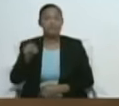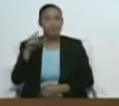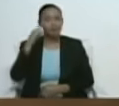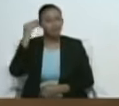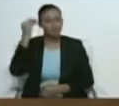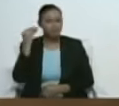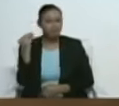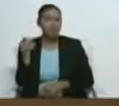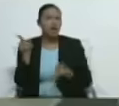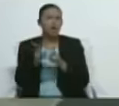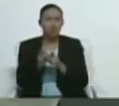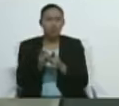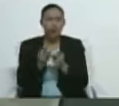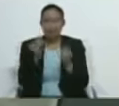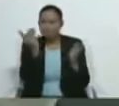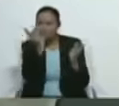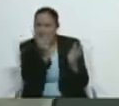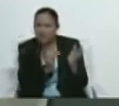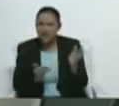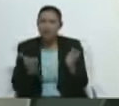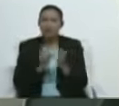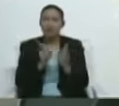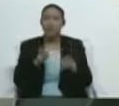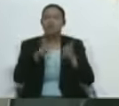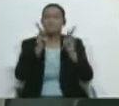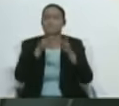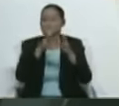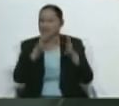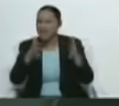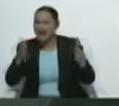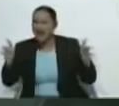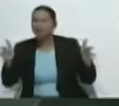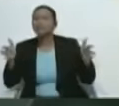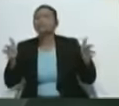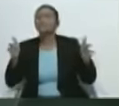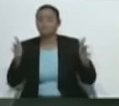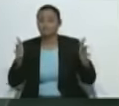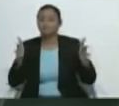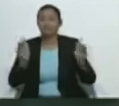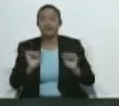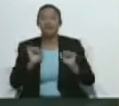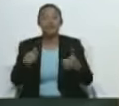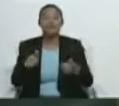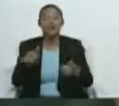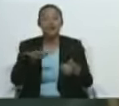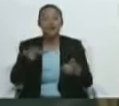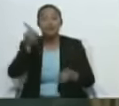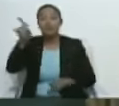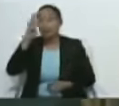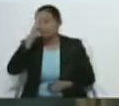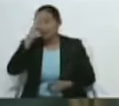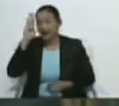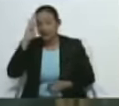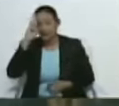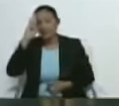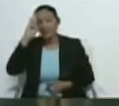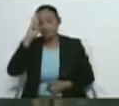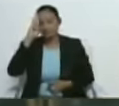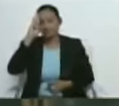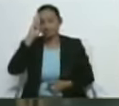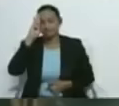anterioridad para someter al nueva jornada de violencia que iniciaron en barina totalmente frustrada